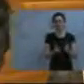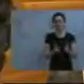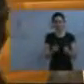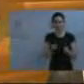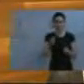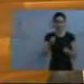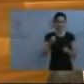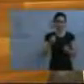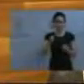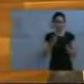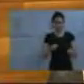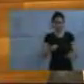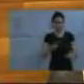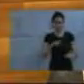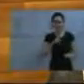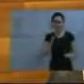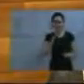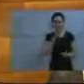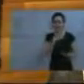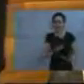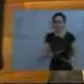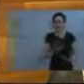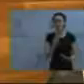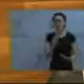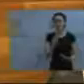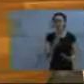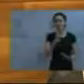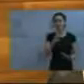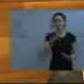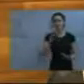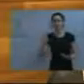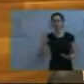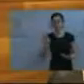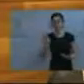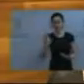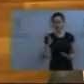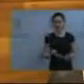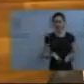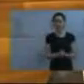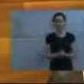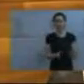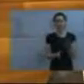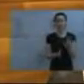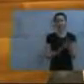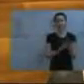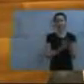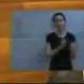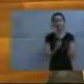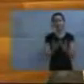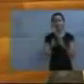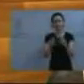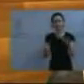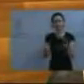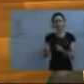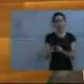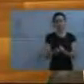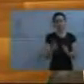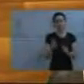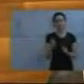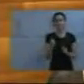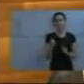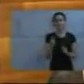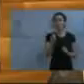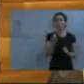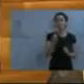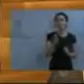corregirá, hasta ahora son adjudicados 2 lotes, el C y el E, de los 5 que habían salido a la licitación. Solo hubo una oferta en cada uno de los